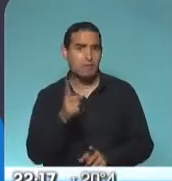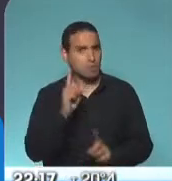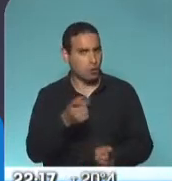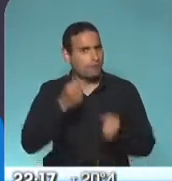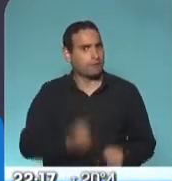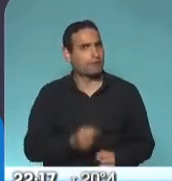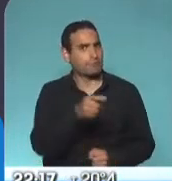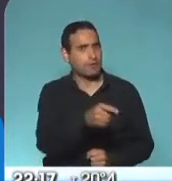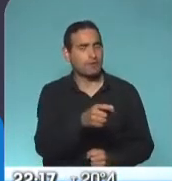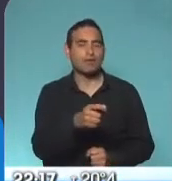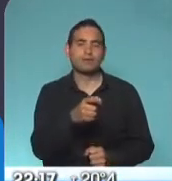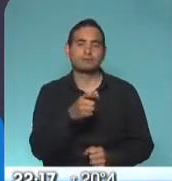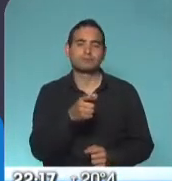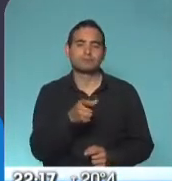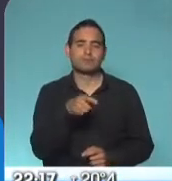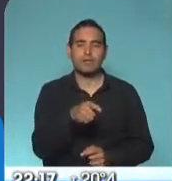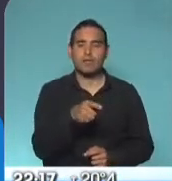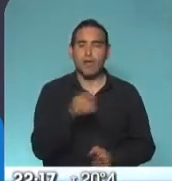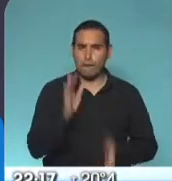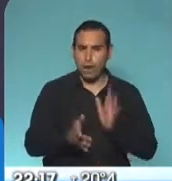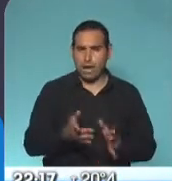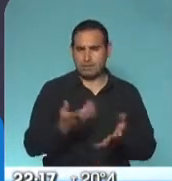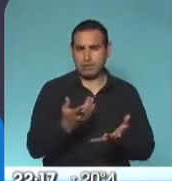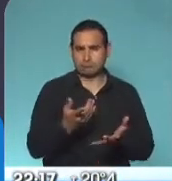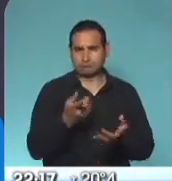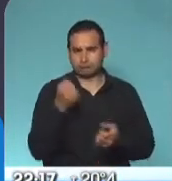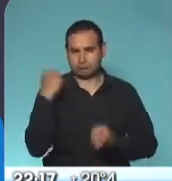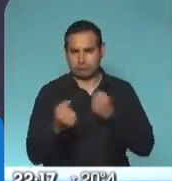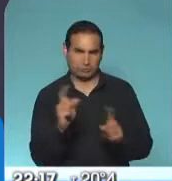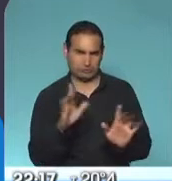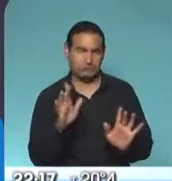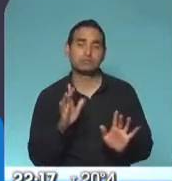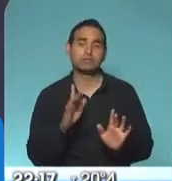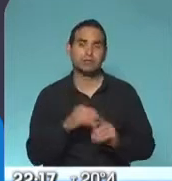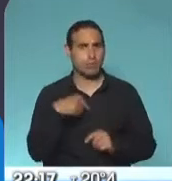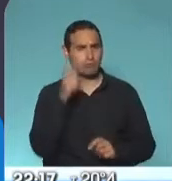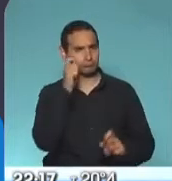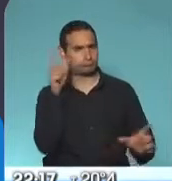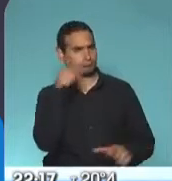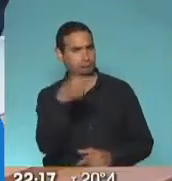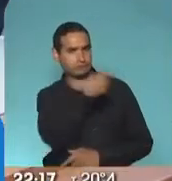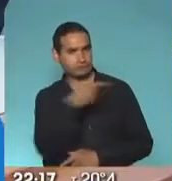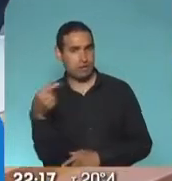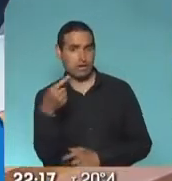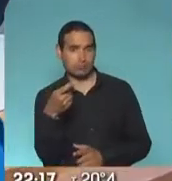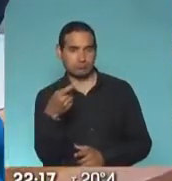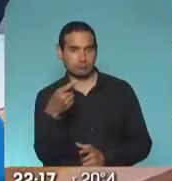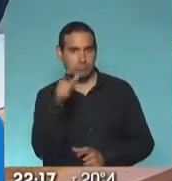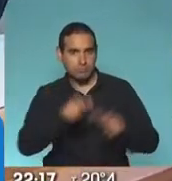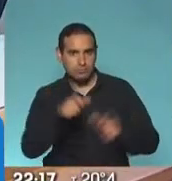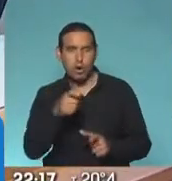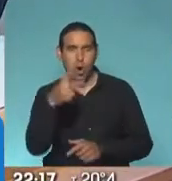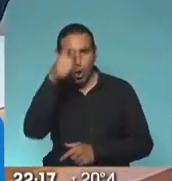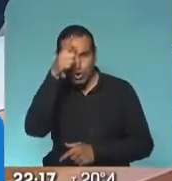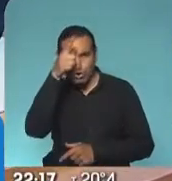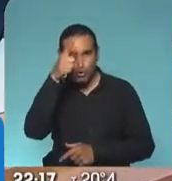contundentes. Son violentas en un sentido, pero no son violentas. Por eso también llamó la atención mucho esta semana lo que ocurrió con esa retención de 8